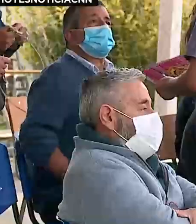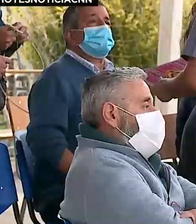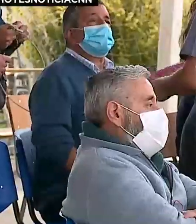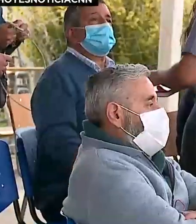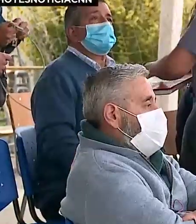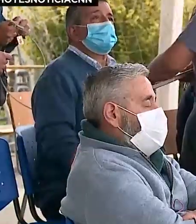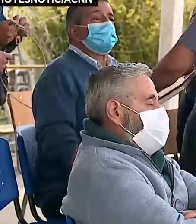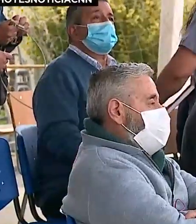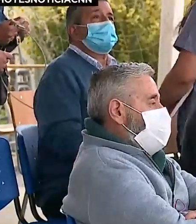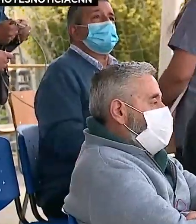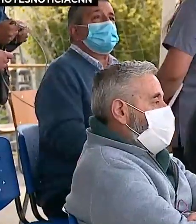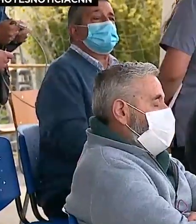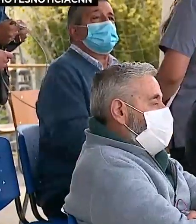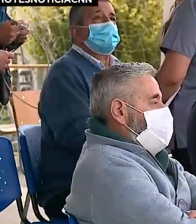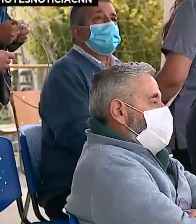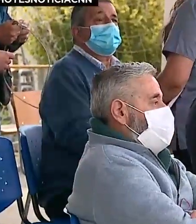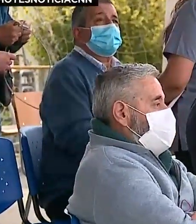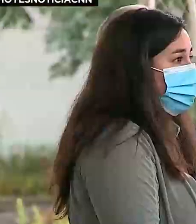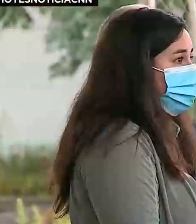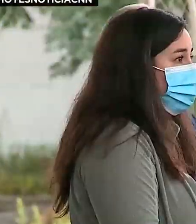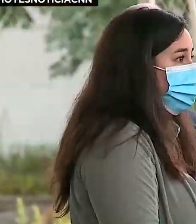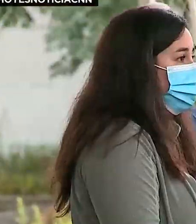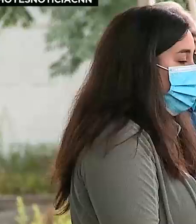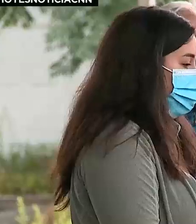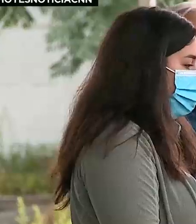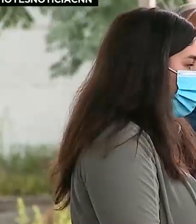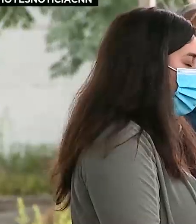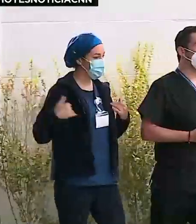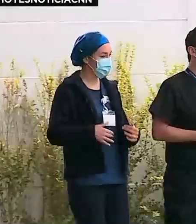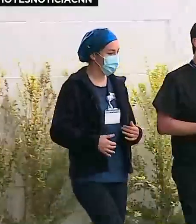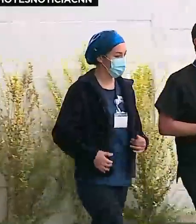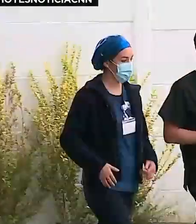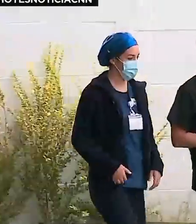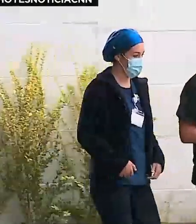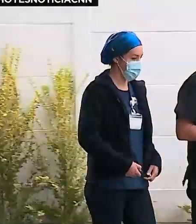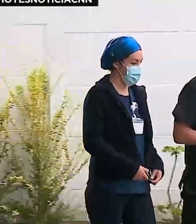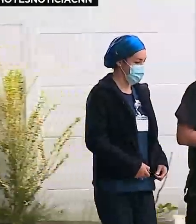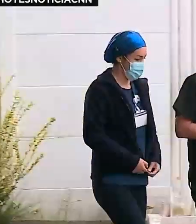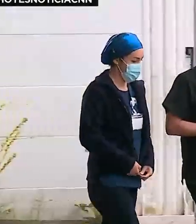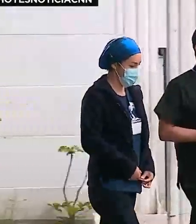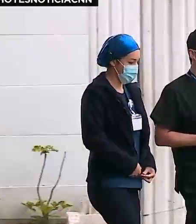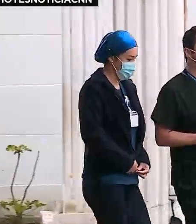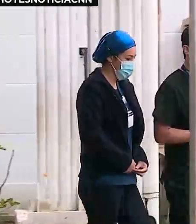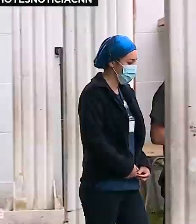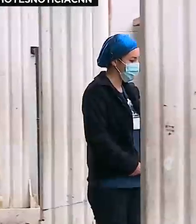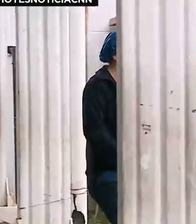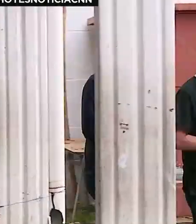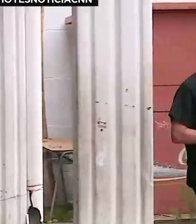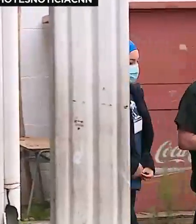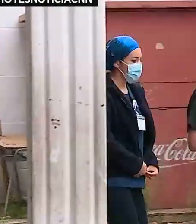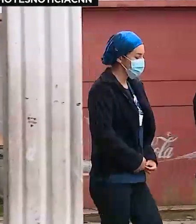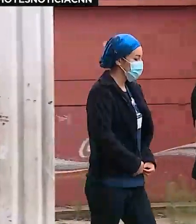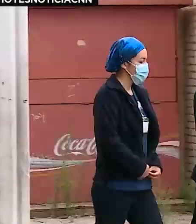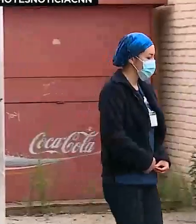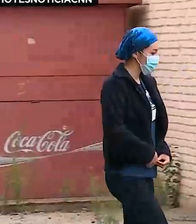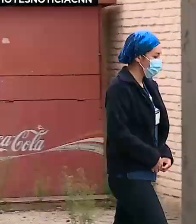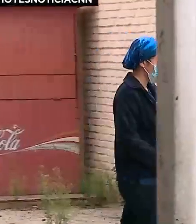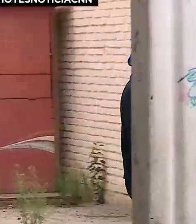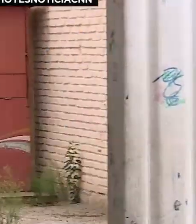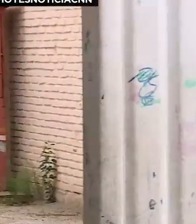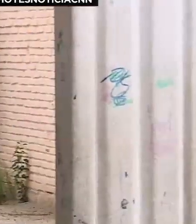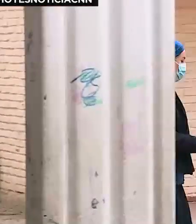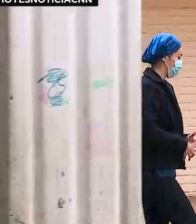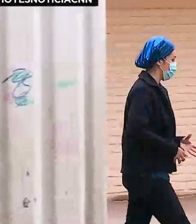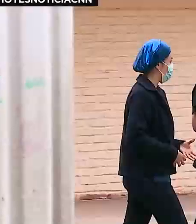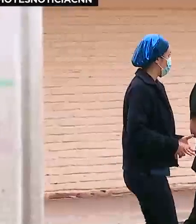Por eso la necesidad de la dosis de refuerzo que han planteado las autoridades y la que ya se está realizando. El punto es que, pese a estos números,